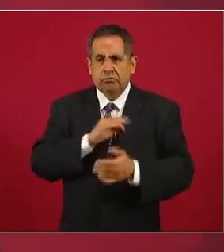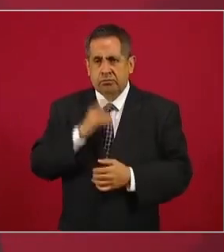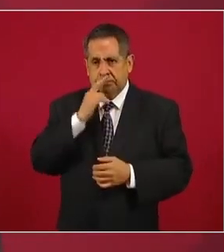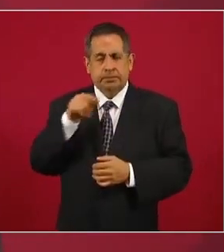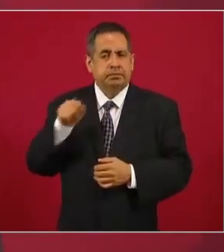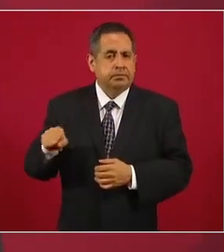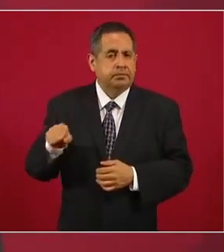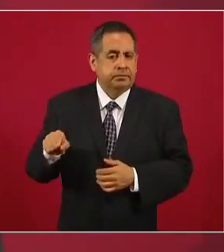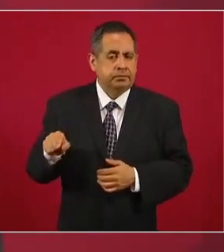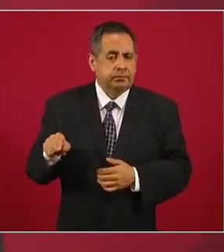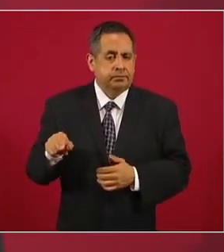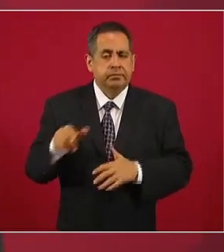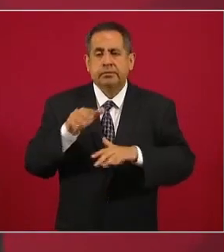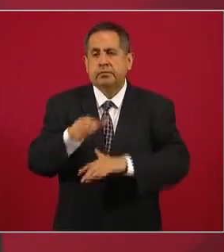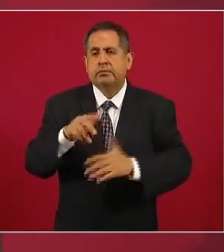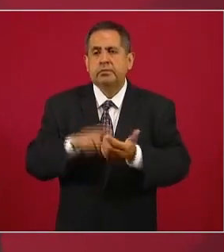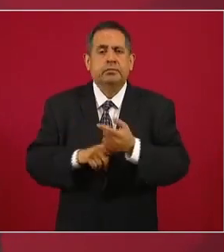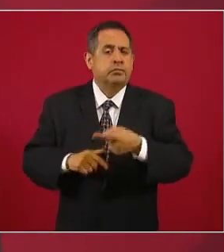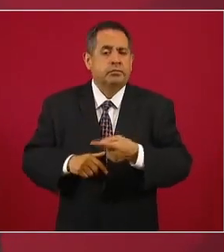sobre